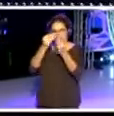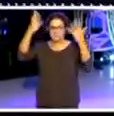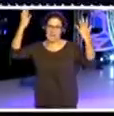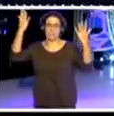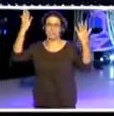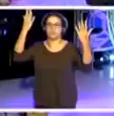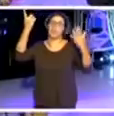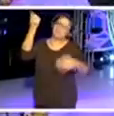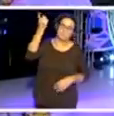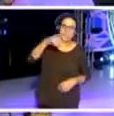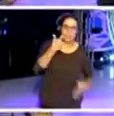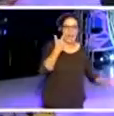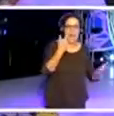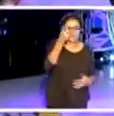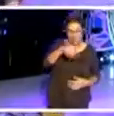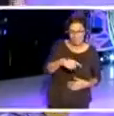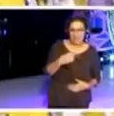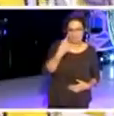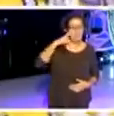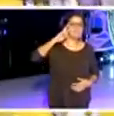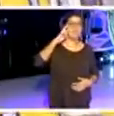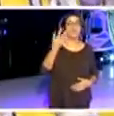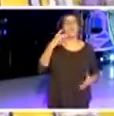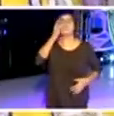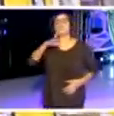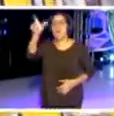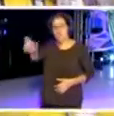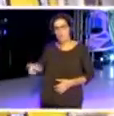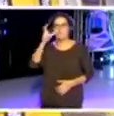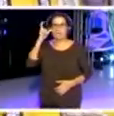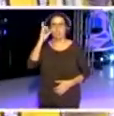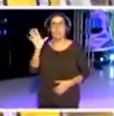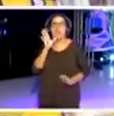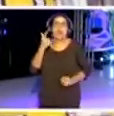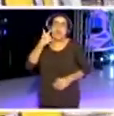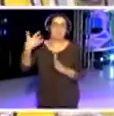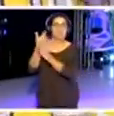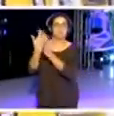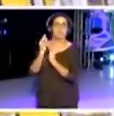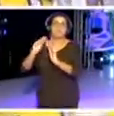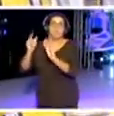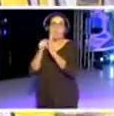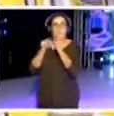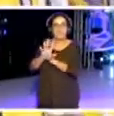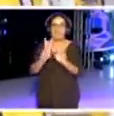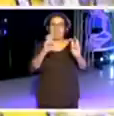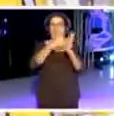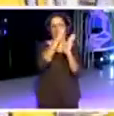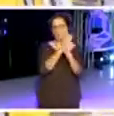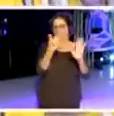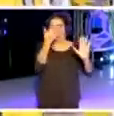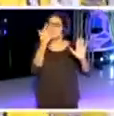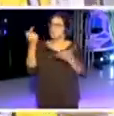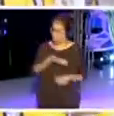y también en arte, por supuesto, don Paulino, que nos va a dar su particular visión del cartel del carnaval. ¡Adelante,